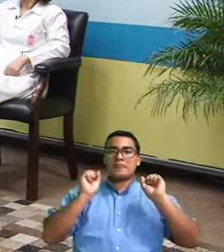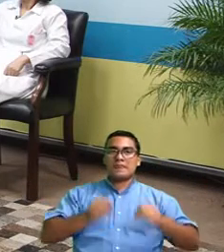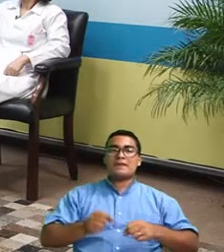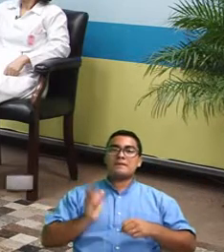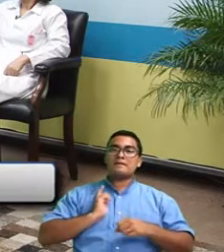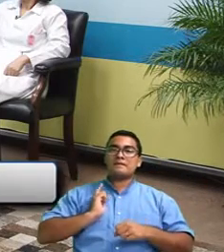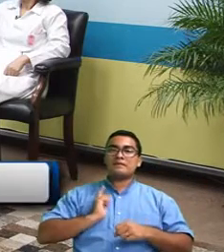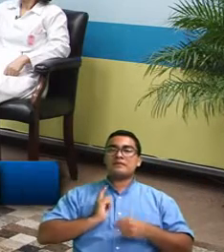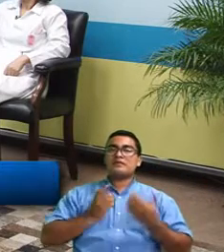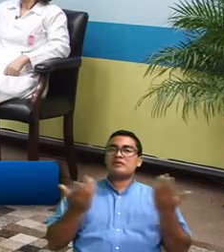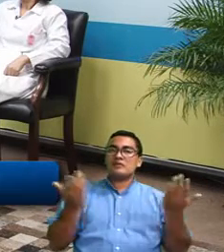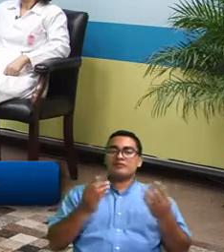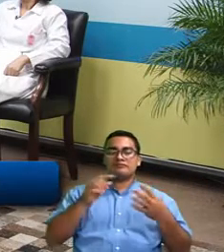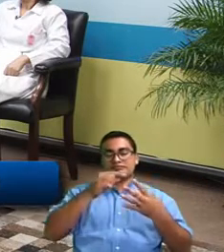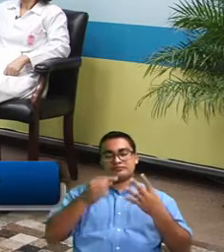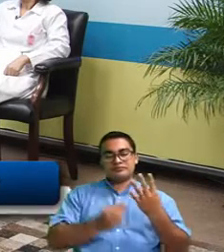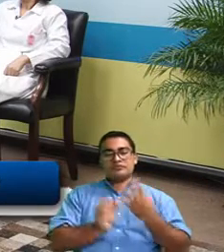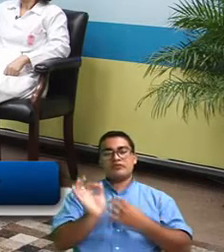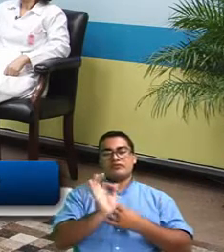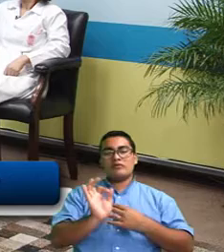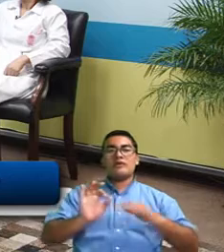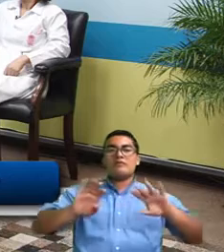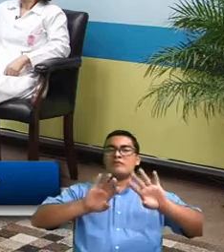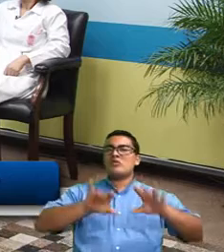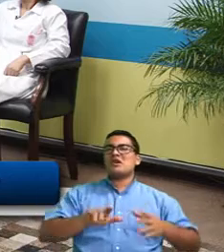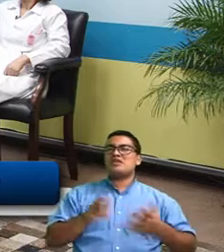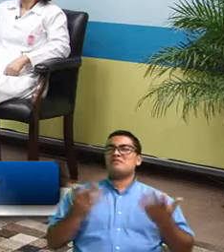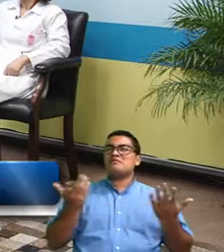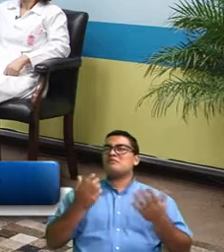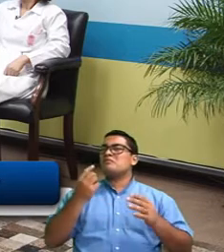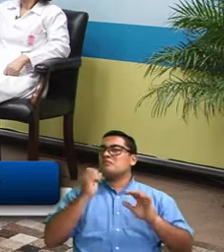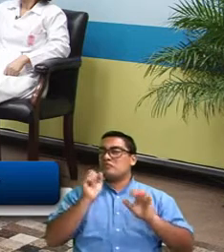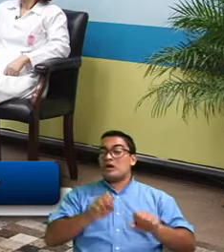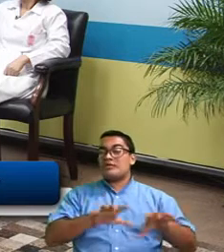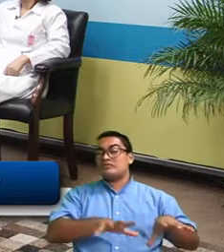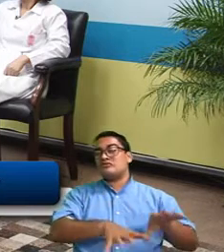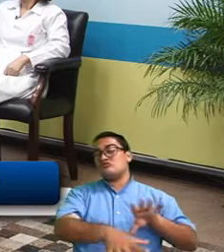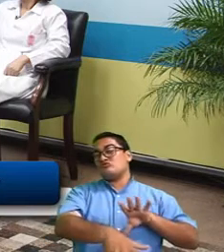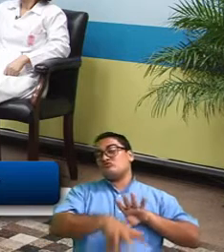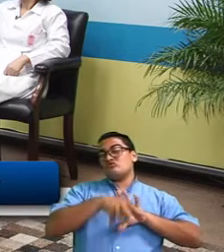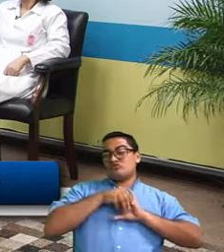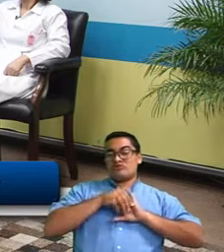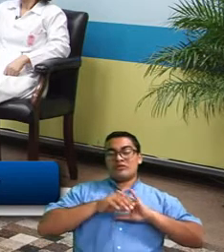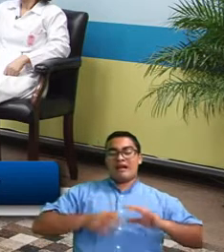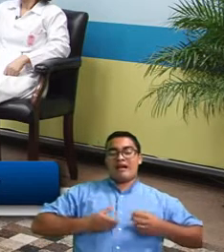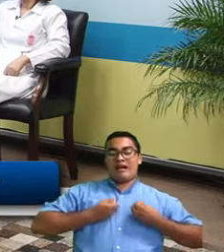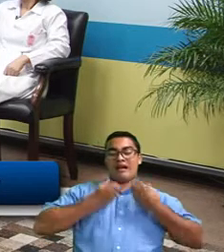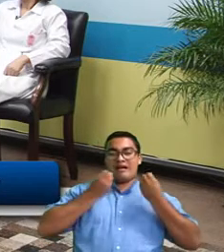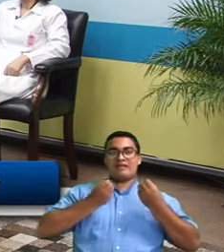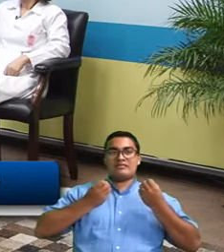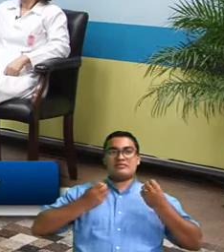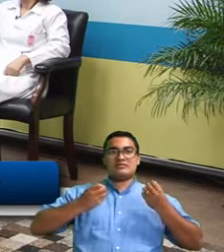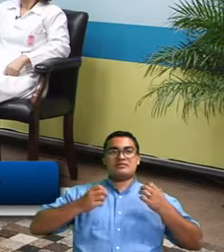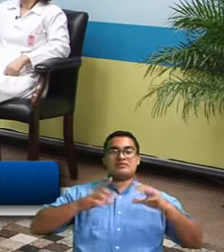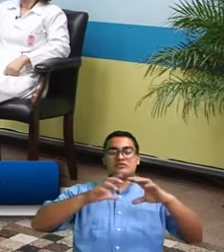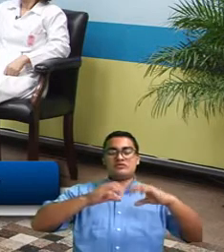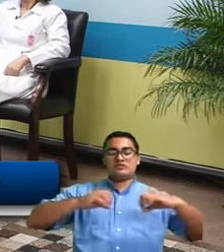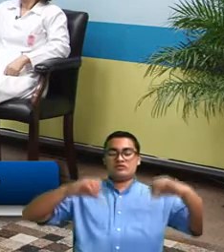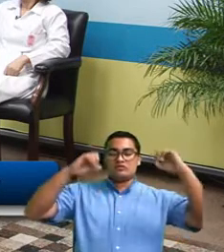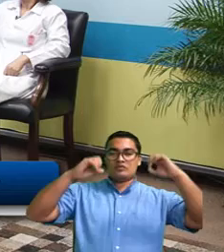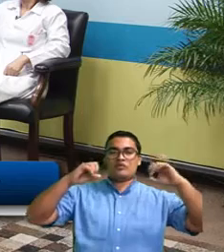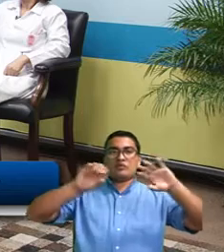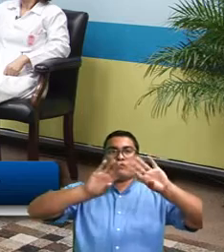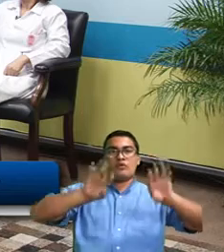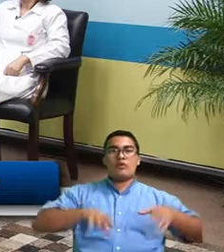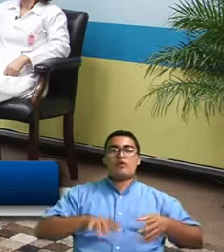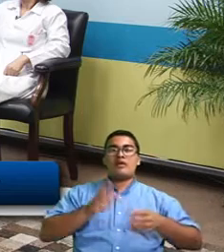Hablemos de los factores, ¿qué incide en una mujer para que adquiera cáncer cervicuterino, hablando de una mujer adulta de la edad